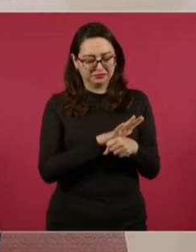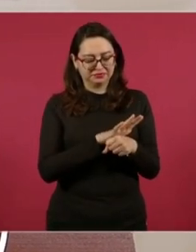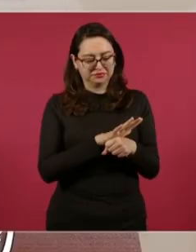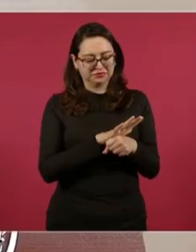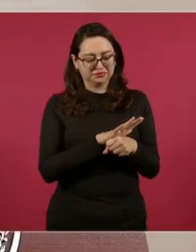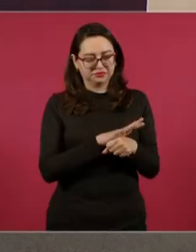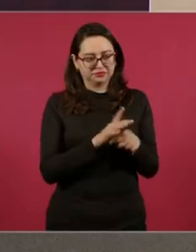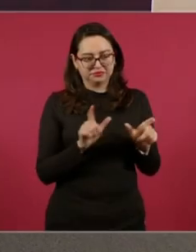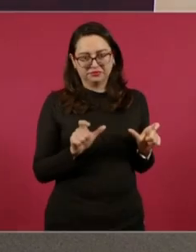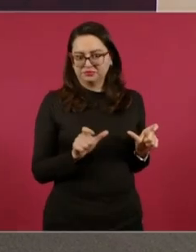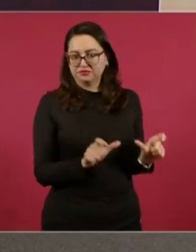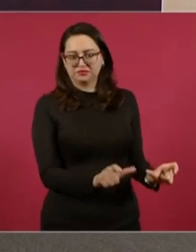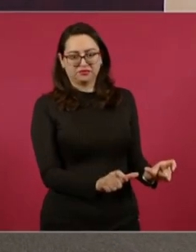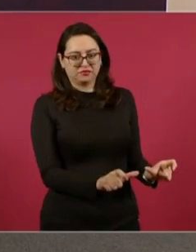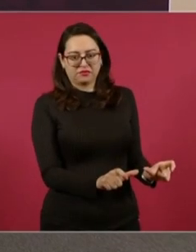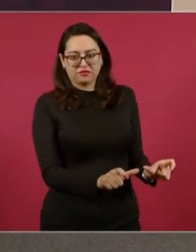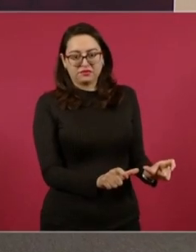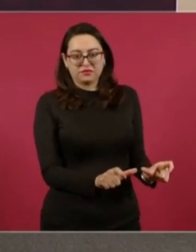dejar que